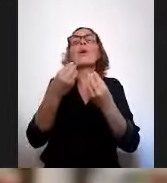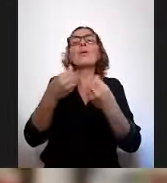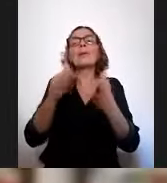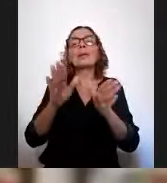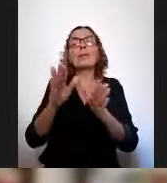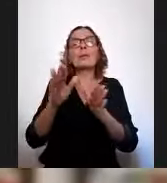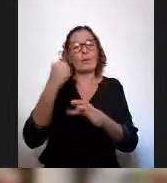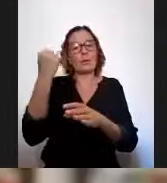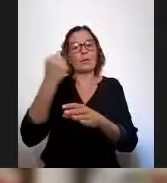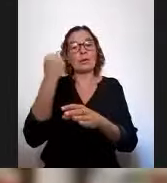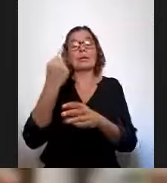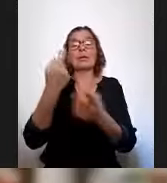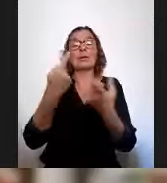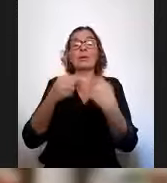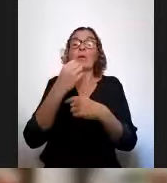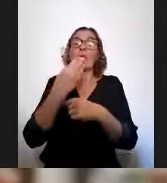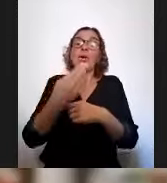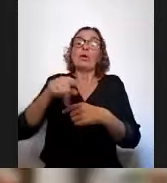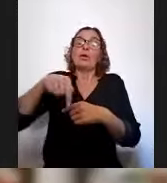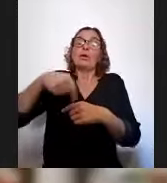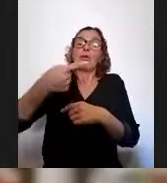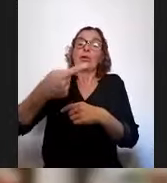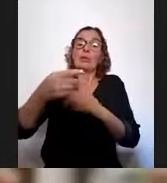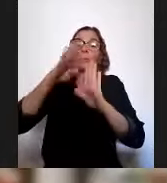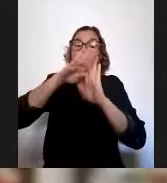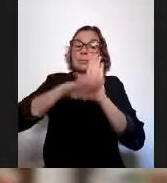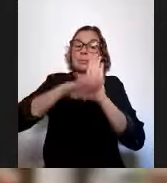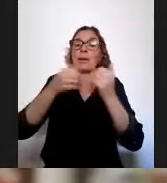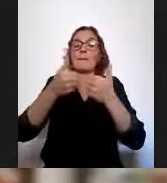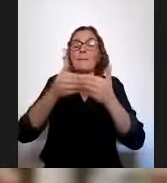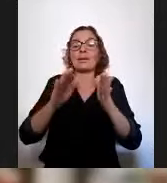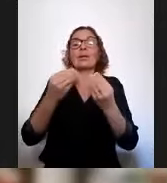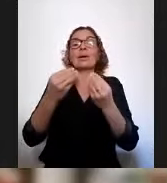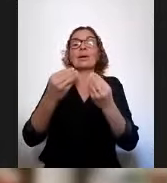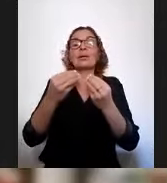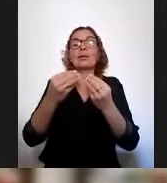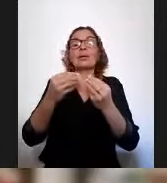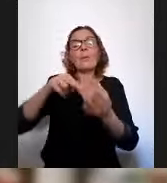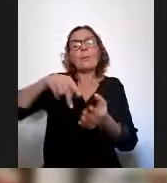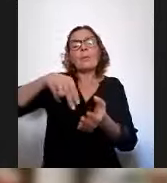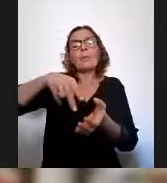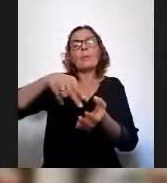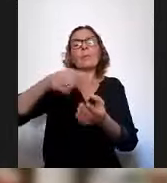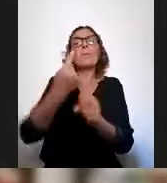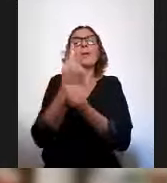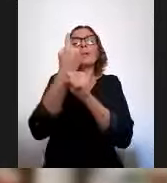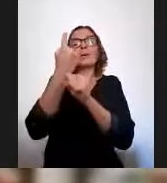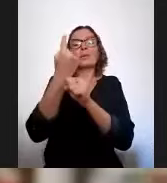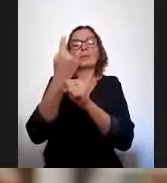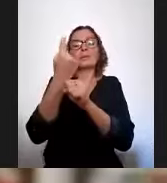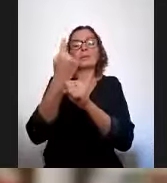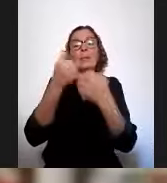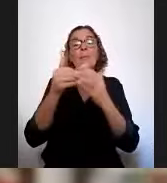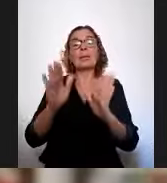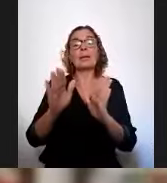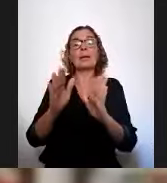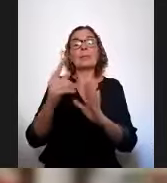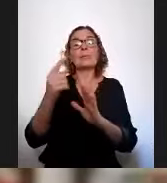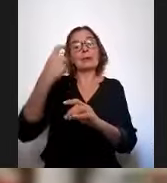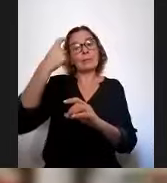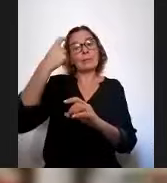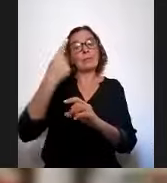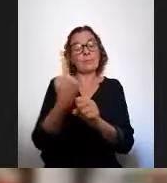Entonces, bueno, después de toda esta introducción, ¿cuáles son los primeros pasos para emprender? Primero tenemos que tener bien